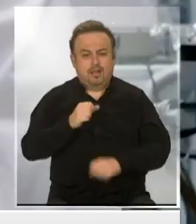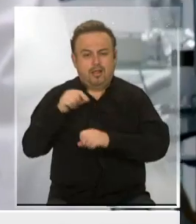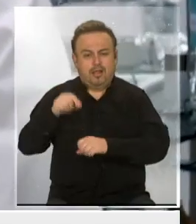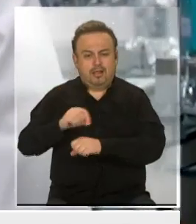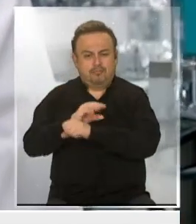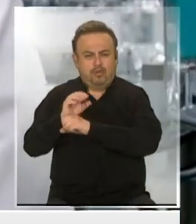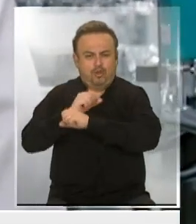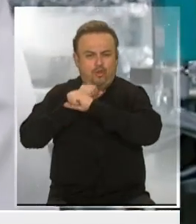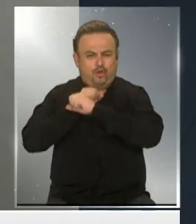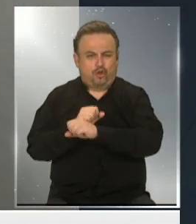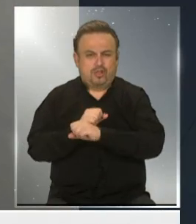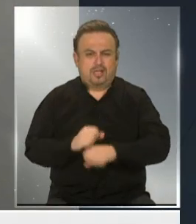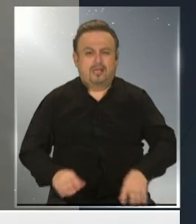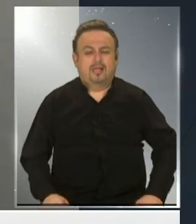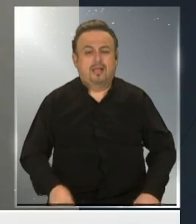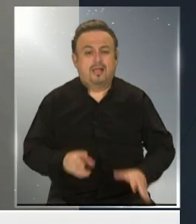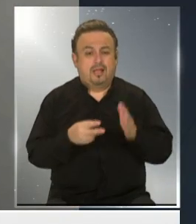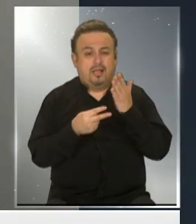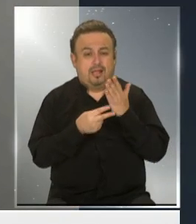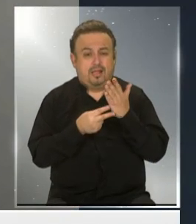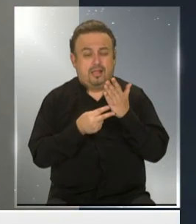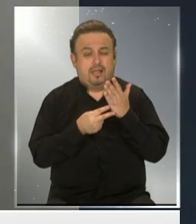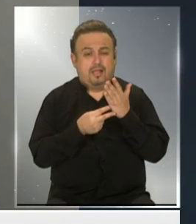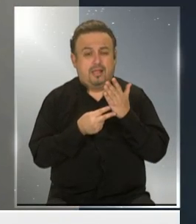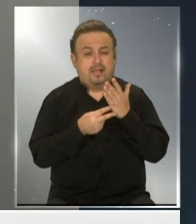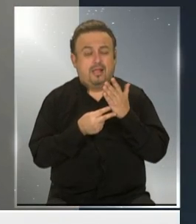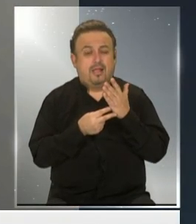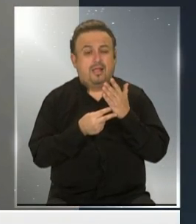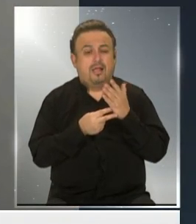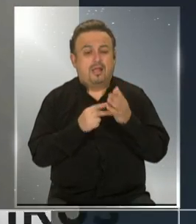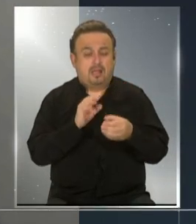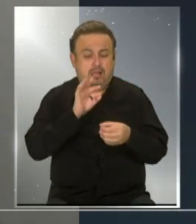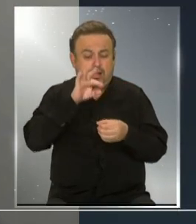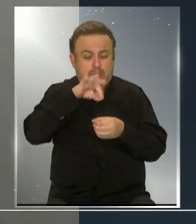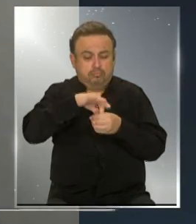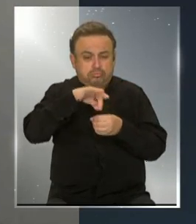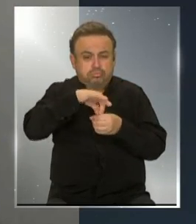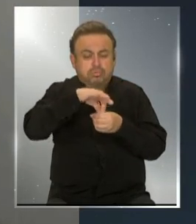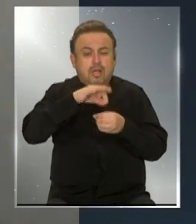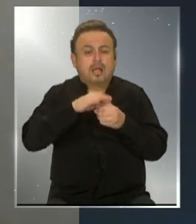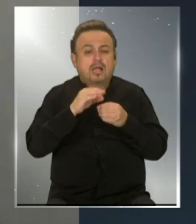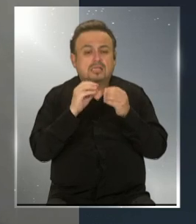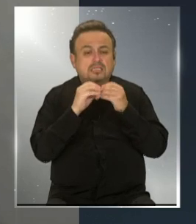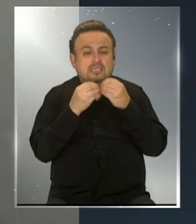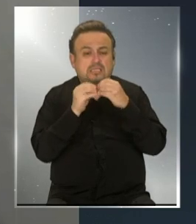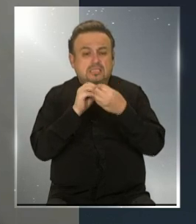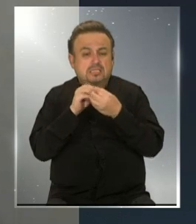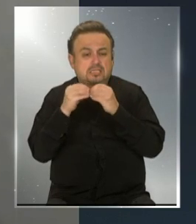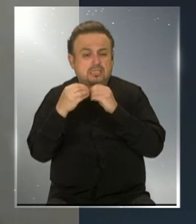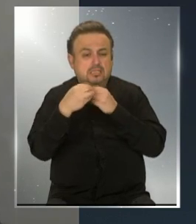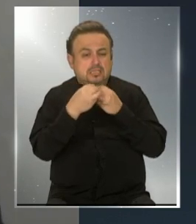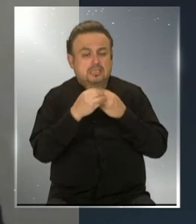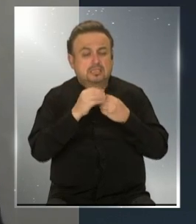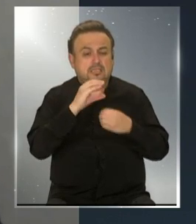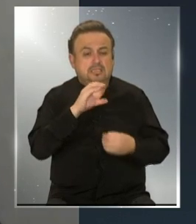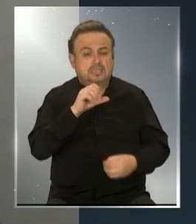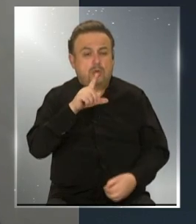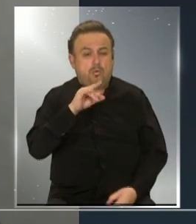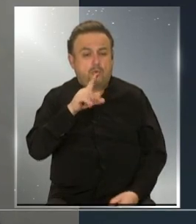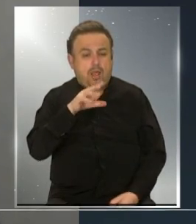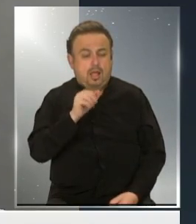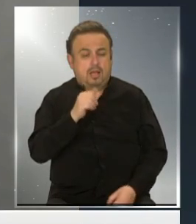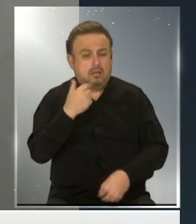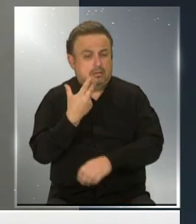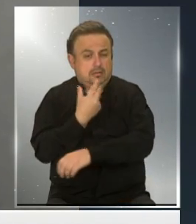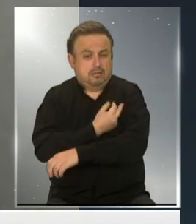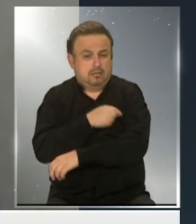la pandemia. Con la tecnología de cultivos celulares y básicamente la vacuna es del